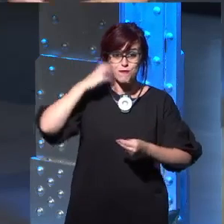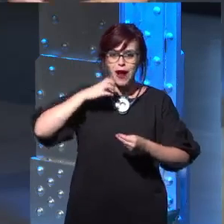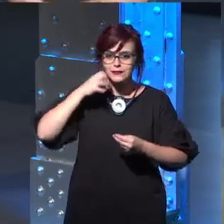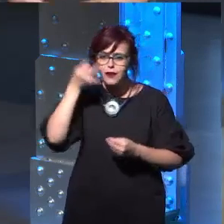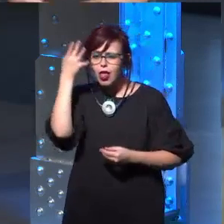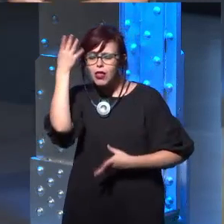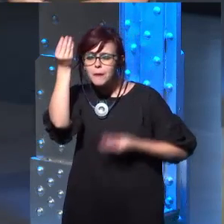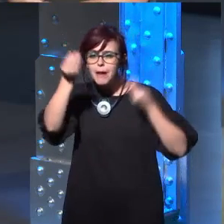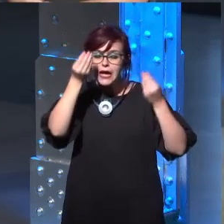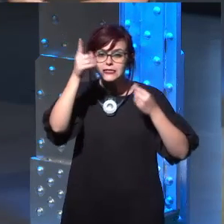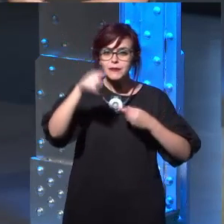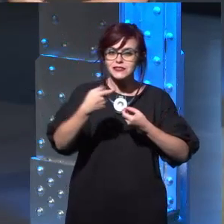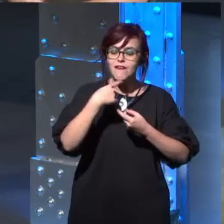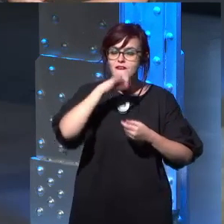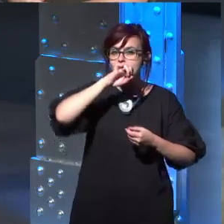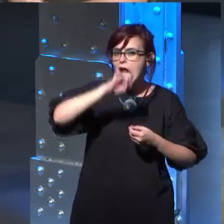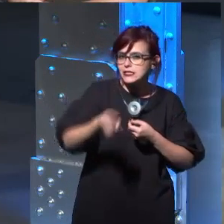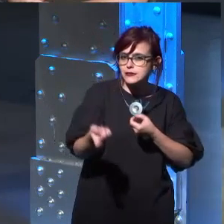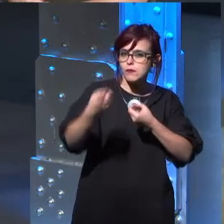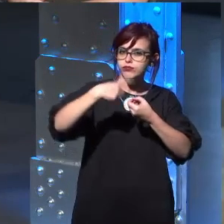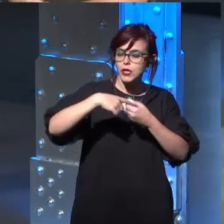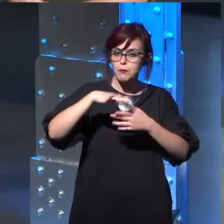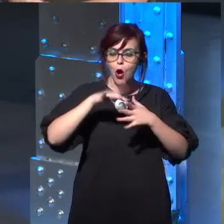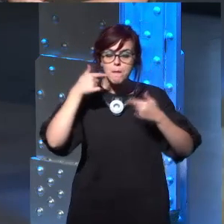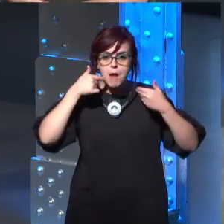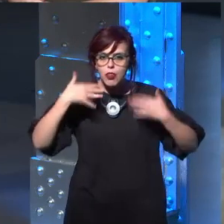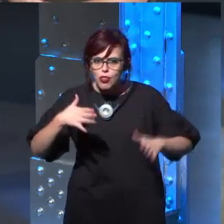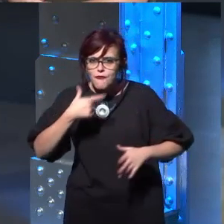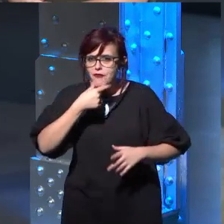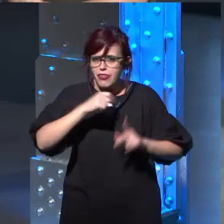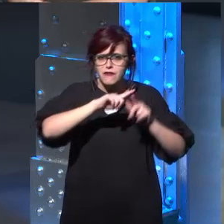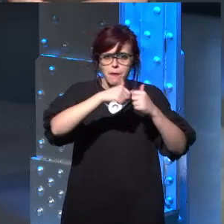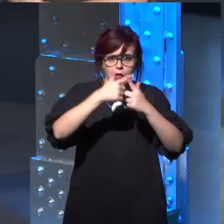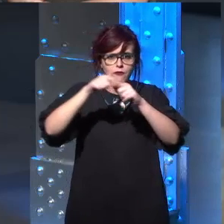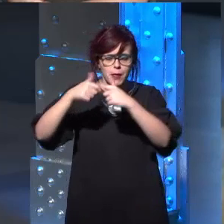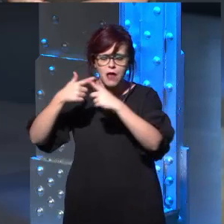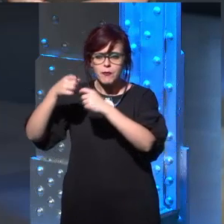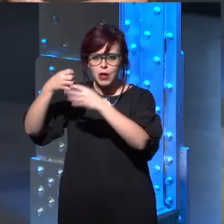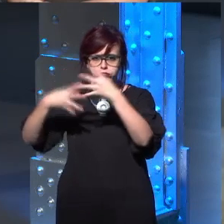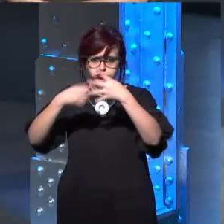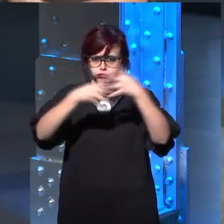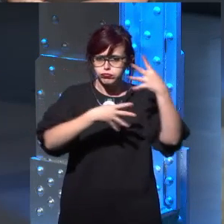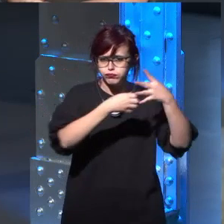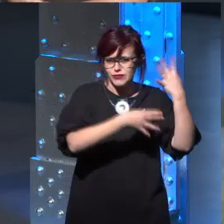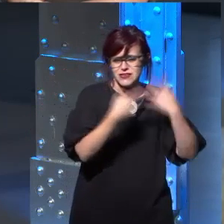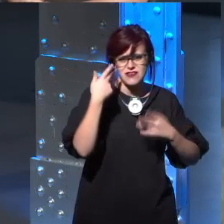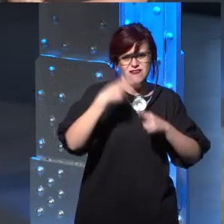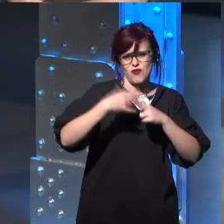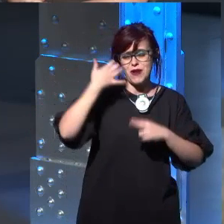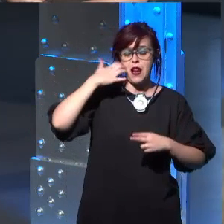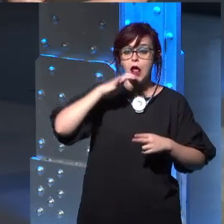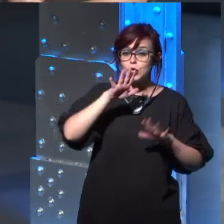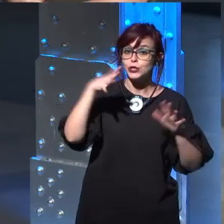universo, creado por Martín, pueda consultar, para que la gente no se pierda,